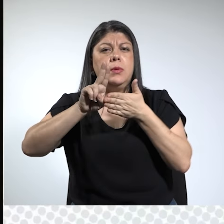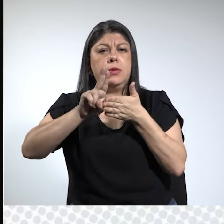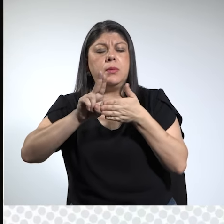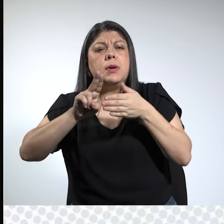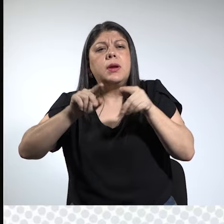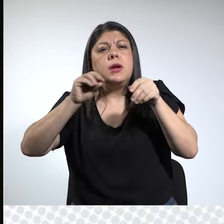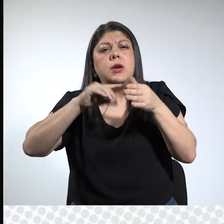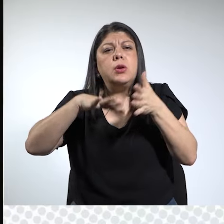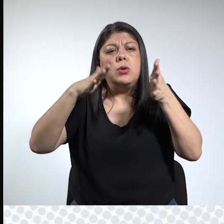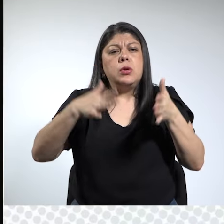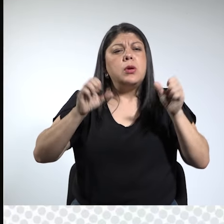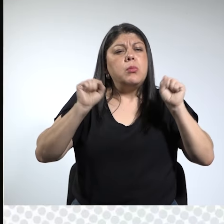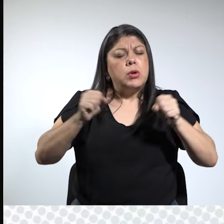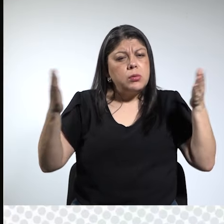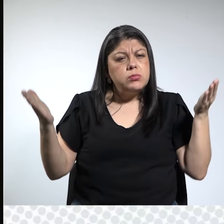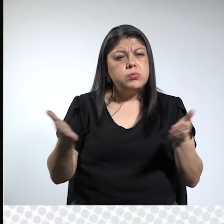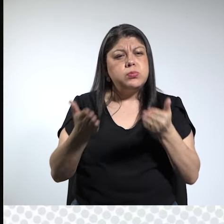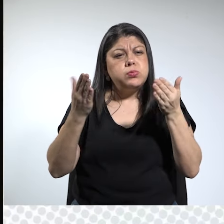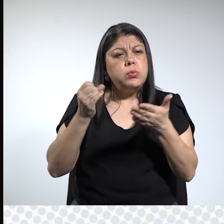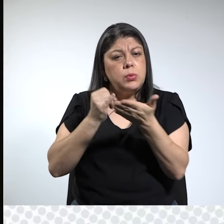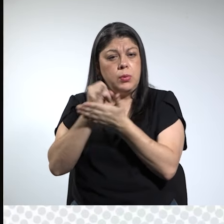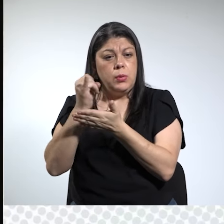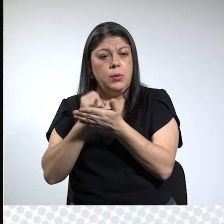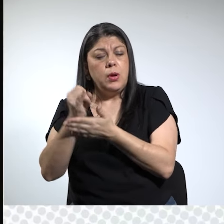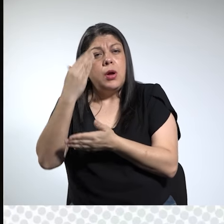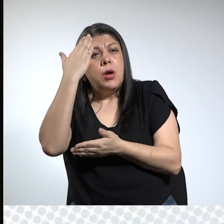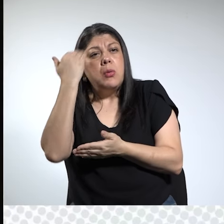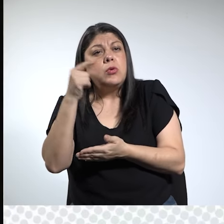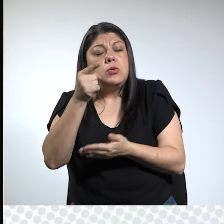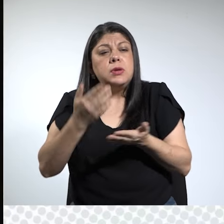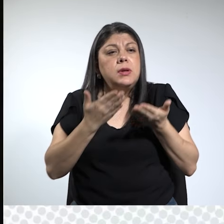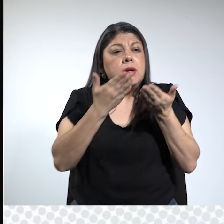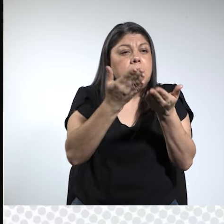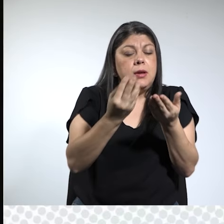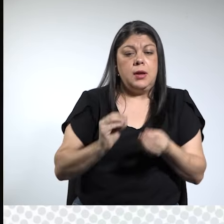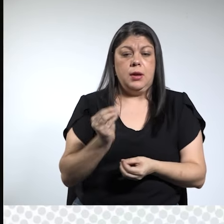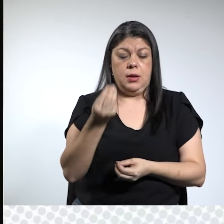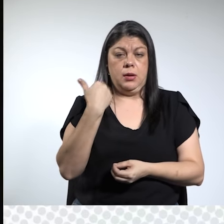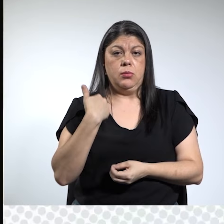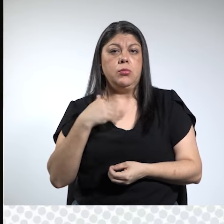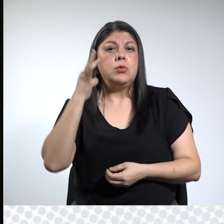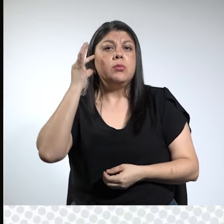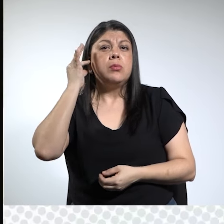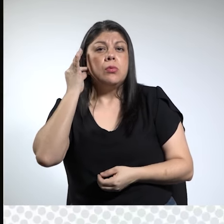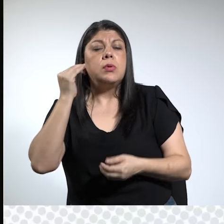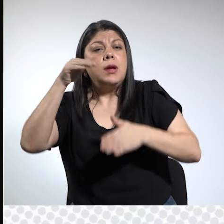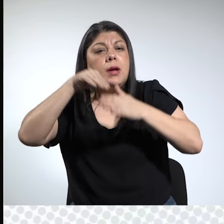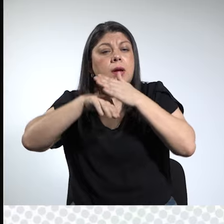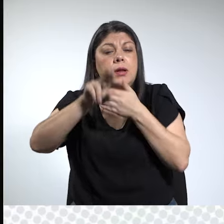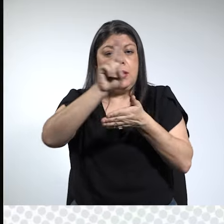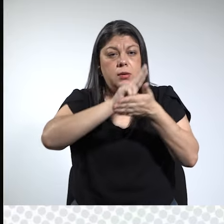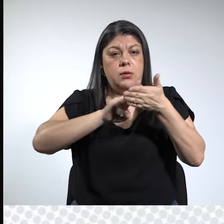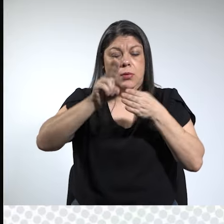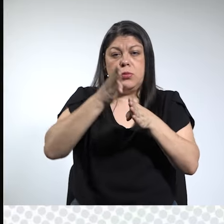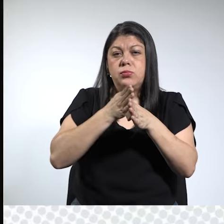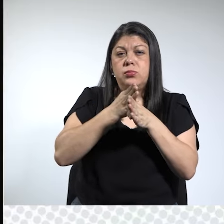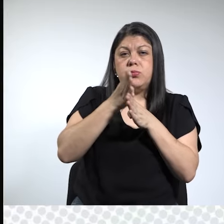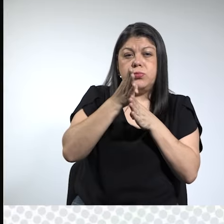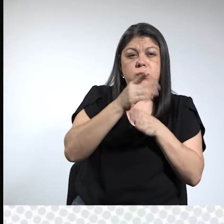modelo donde se impulse fuertemente la investigación, porque entonces usted a los muchachos y a las muchachas que entran a una carrera, en lugar de ir a hacer